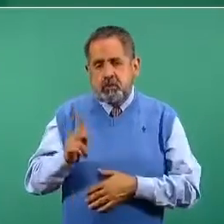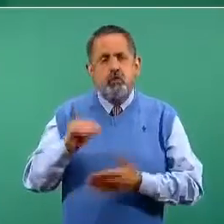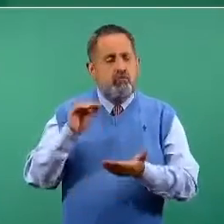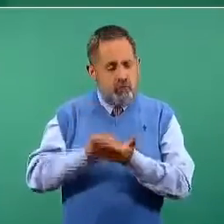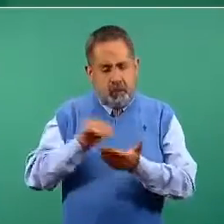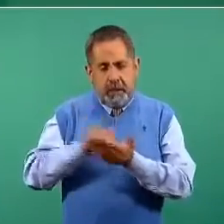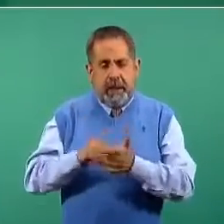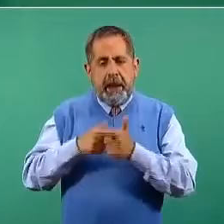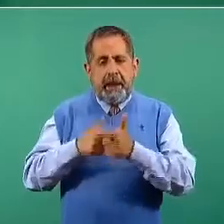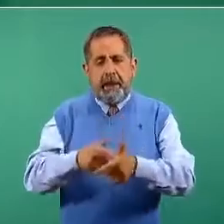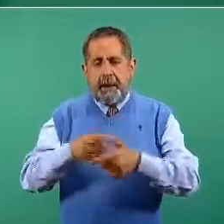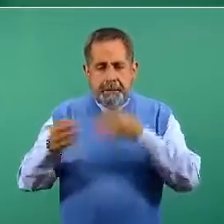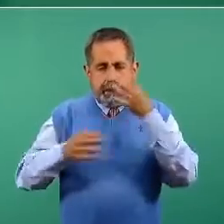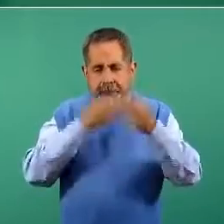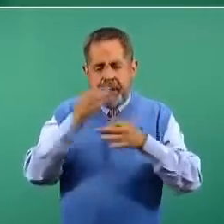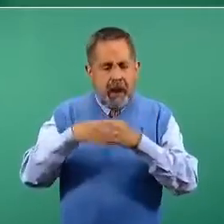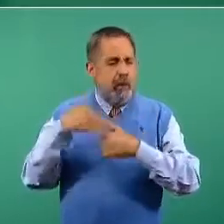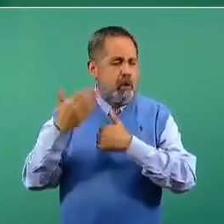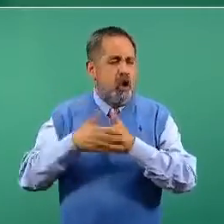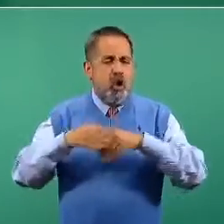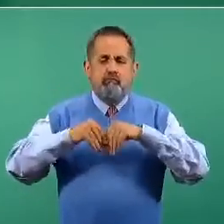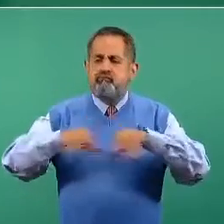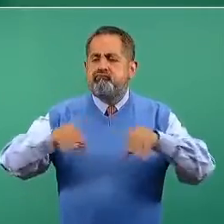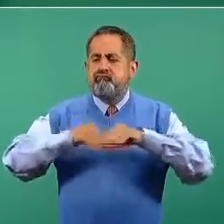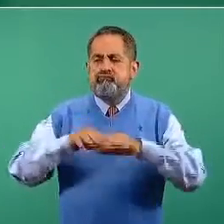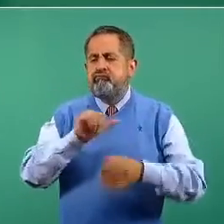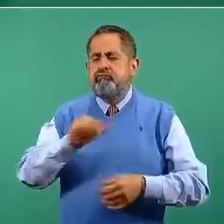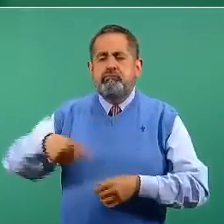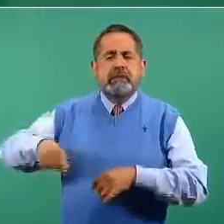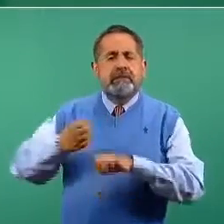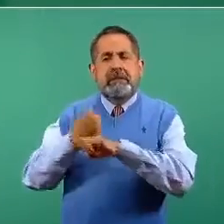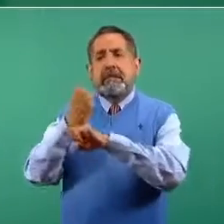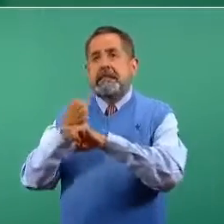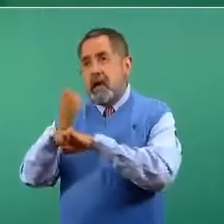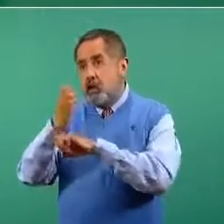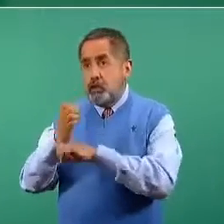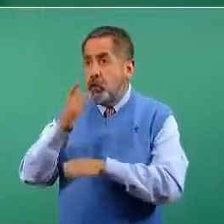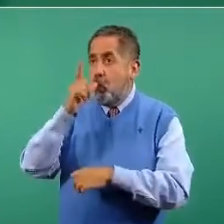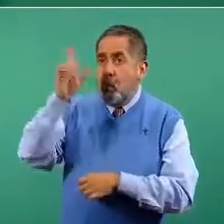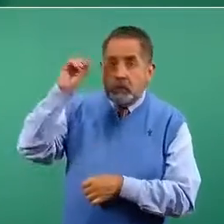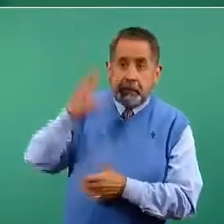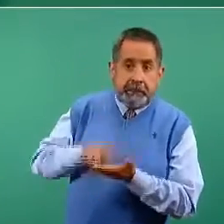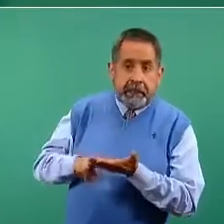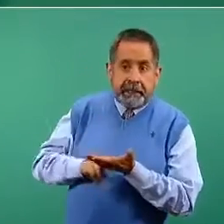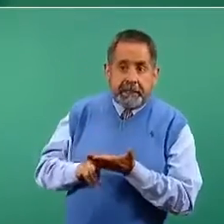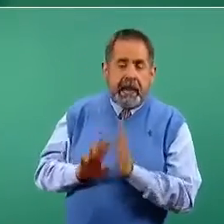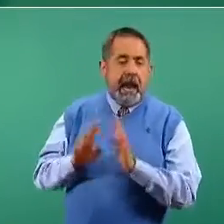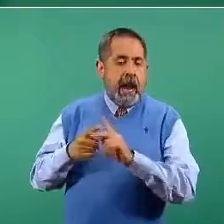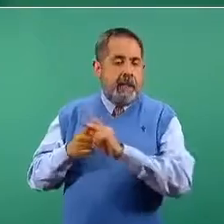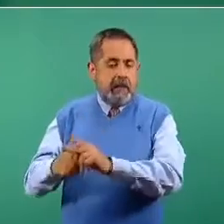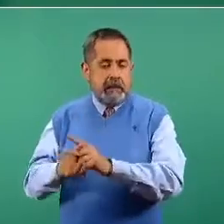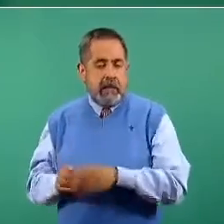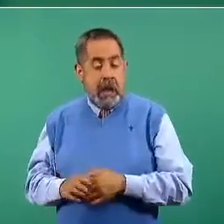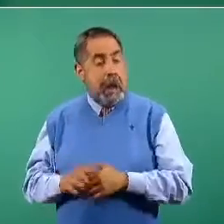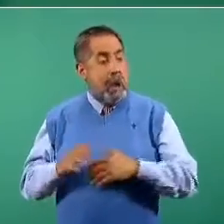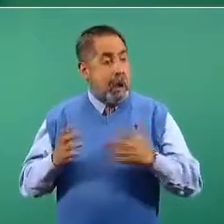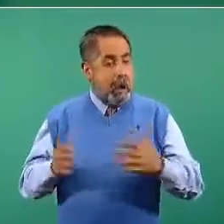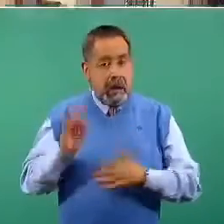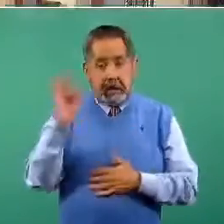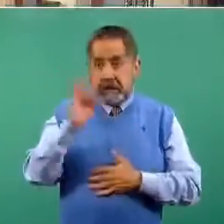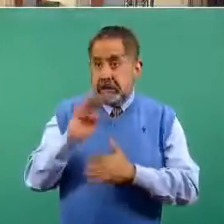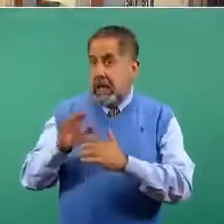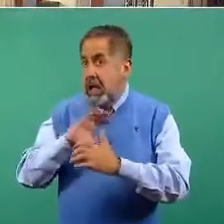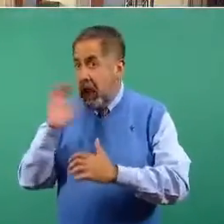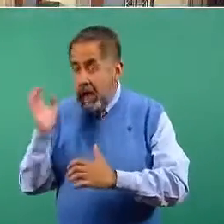vacunando, entonces empezaremos en el personal educativo en estados que estén en color verde. Si en algún momento ya terminamos